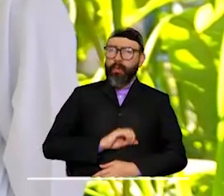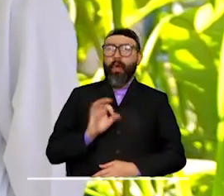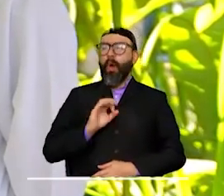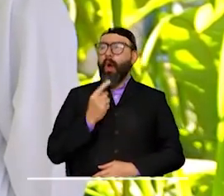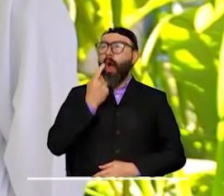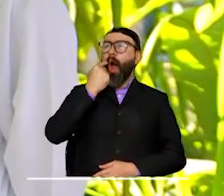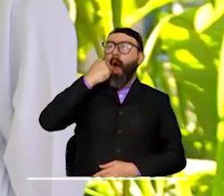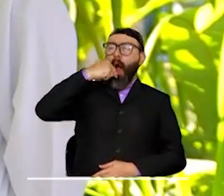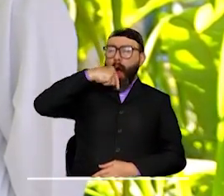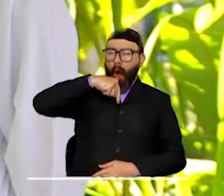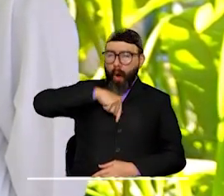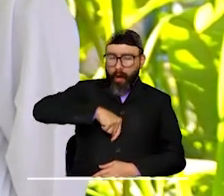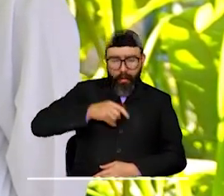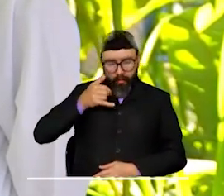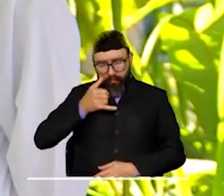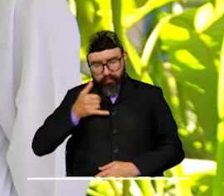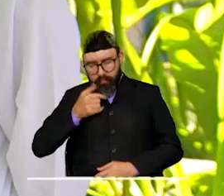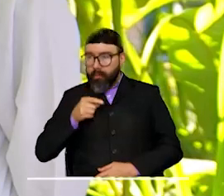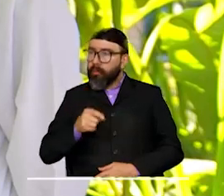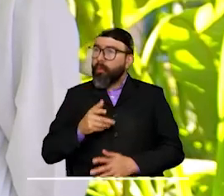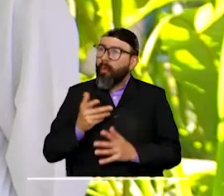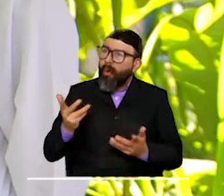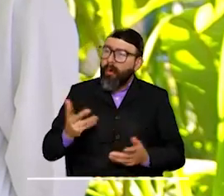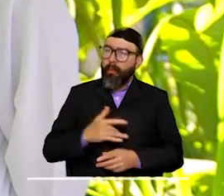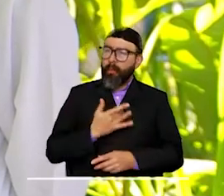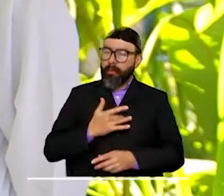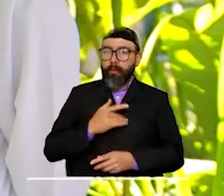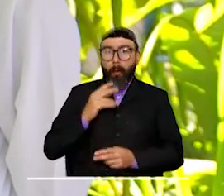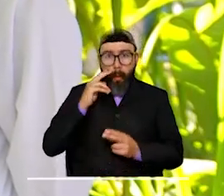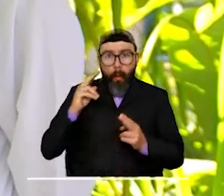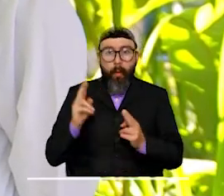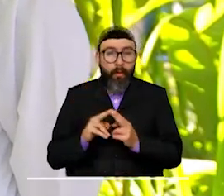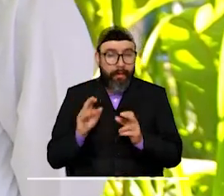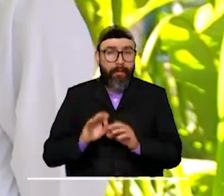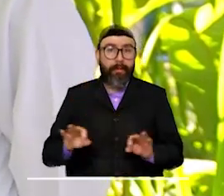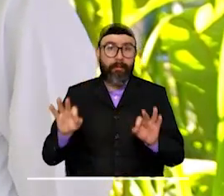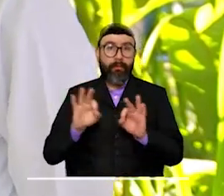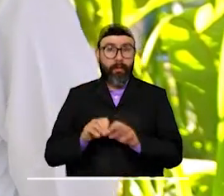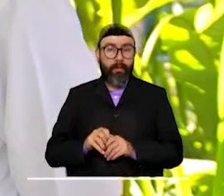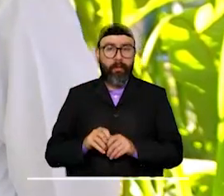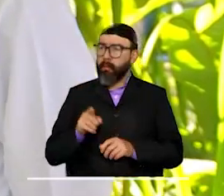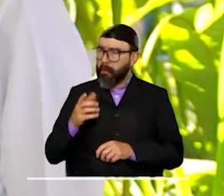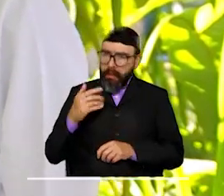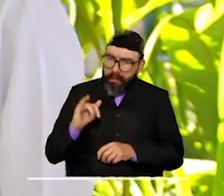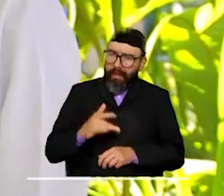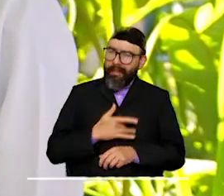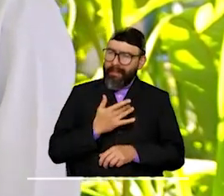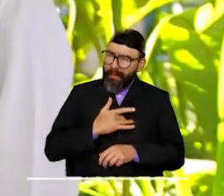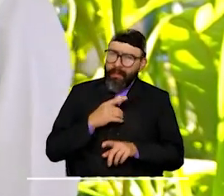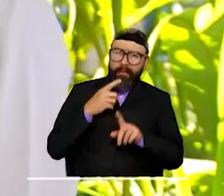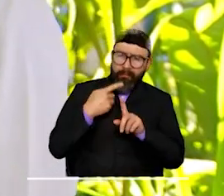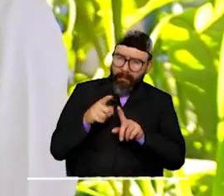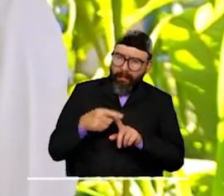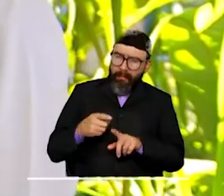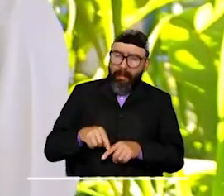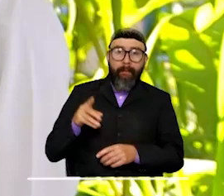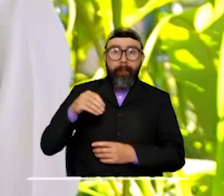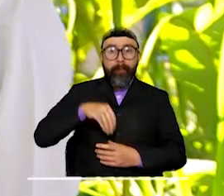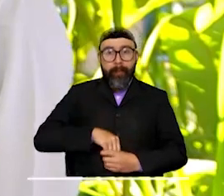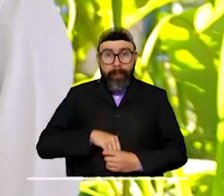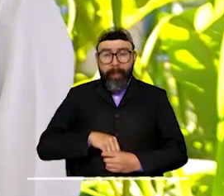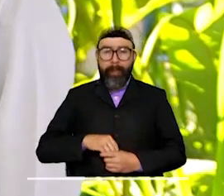cuál ha sido también la evolución de estos síntomas. Entonces, después de que se han presentado estos síntomas de manera frecuente, la mucosa